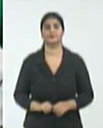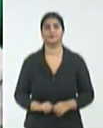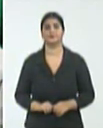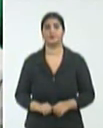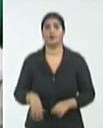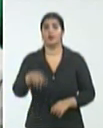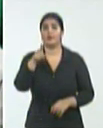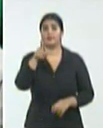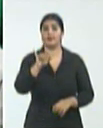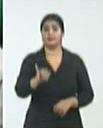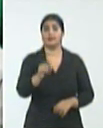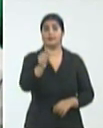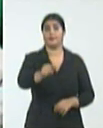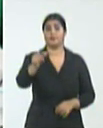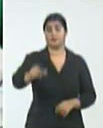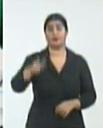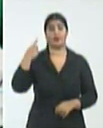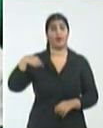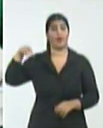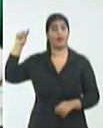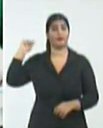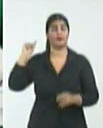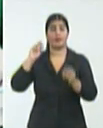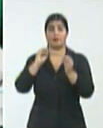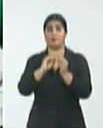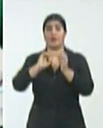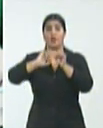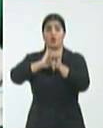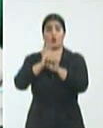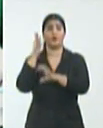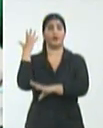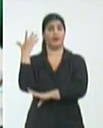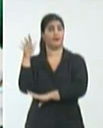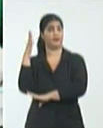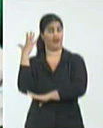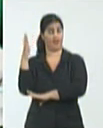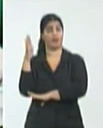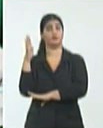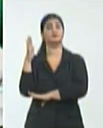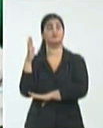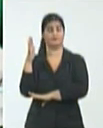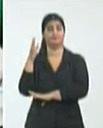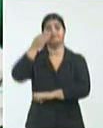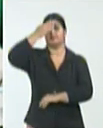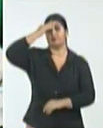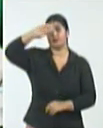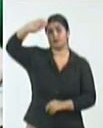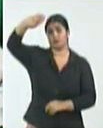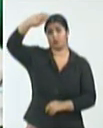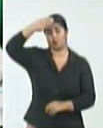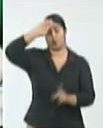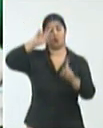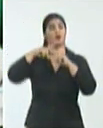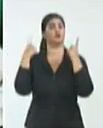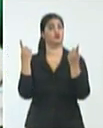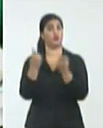los diagnosticados ayer, casos importados a nuestro país. En Cuba, en el acumulado,